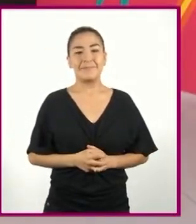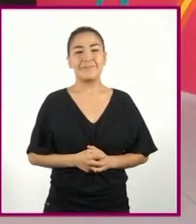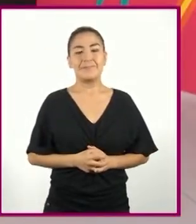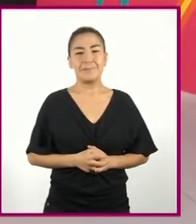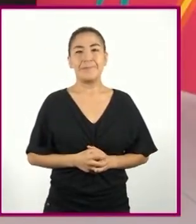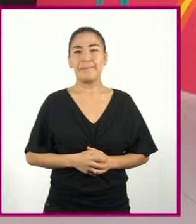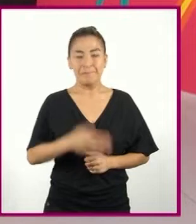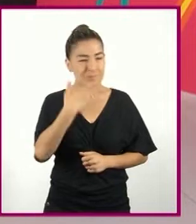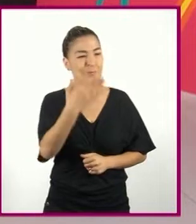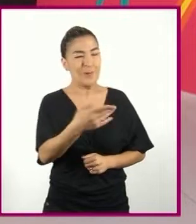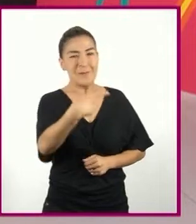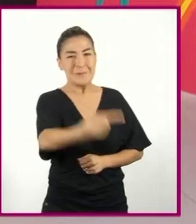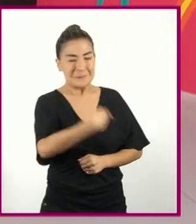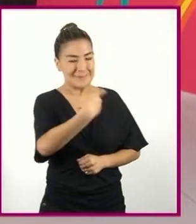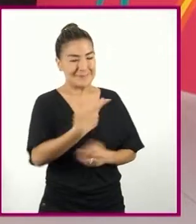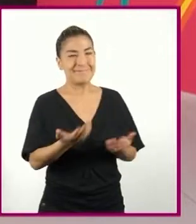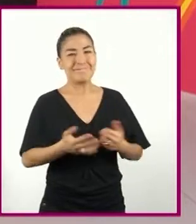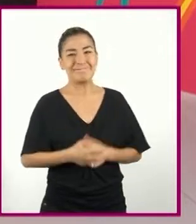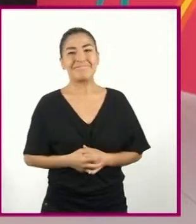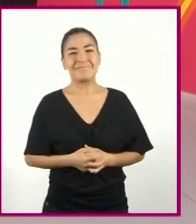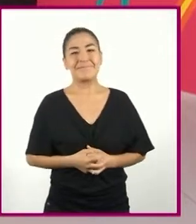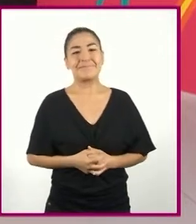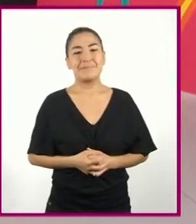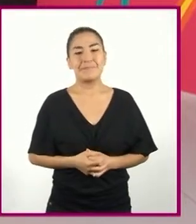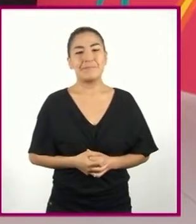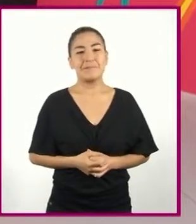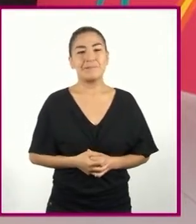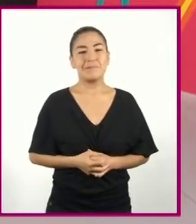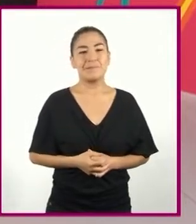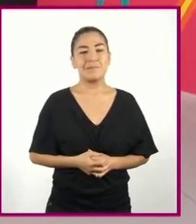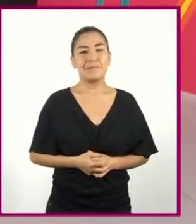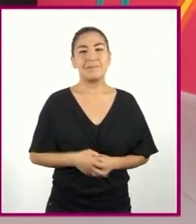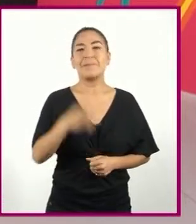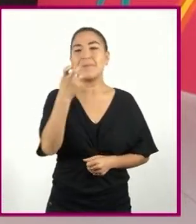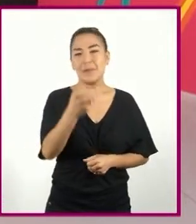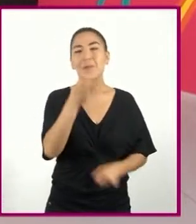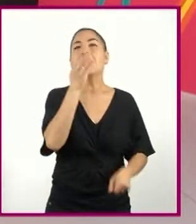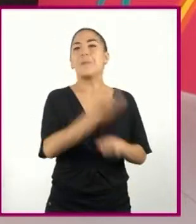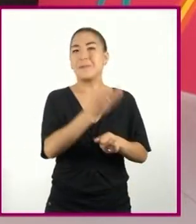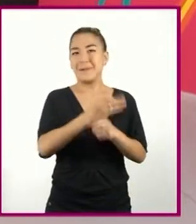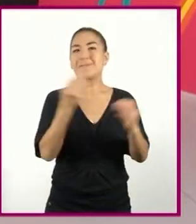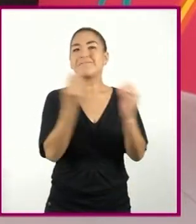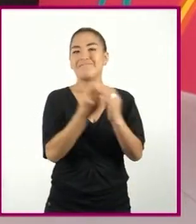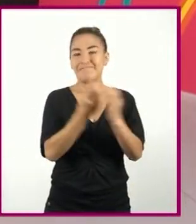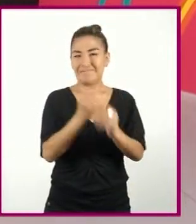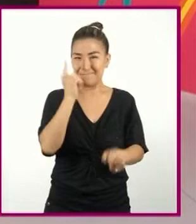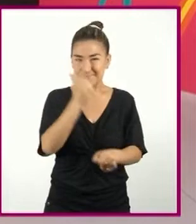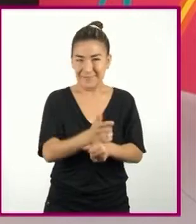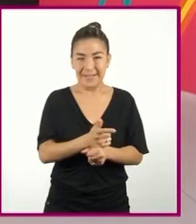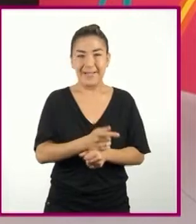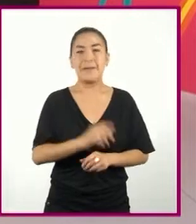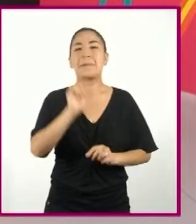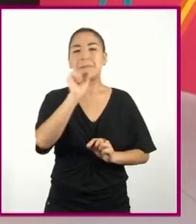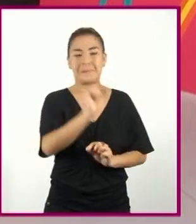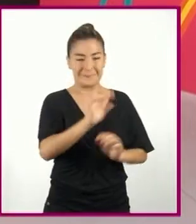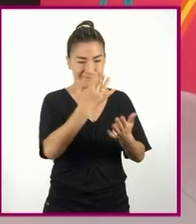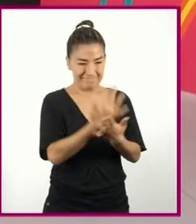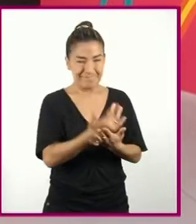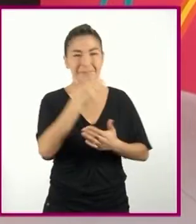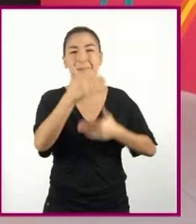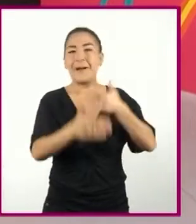Excelente pregunta. Y eso es lo que en esta sesión descubriremos. Vamos paso a